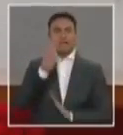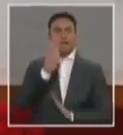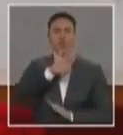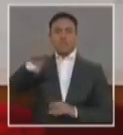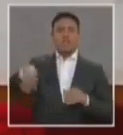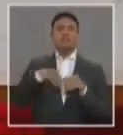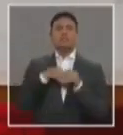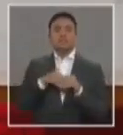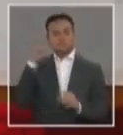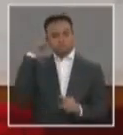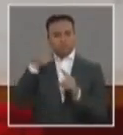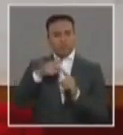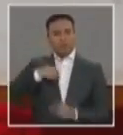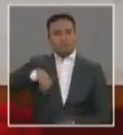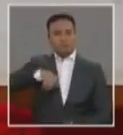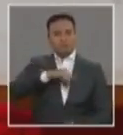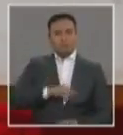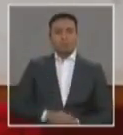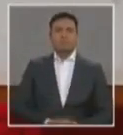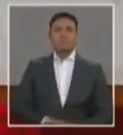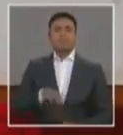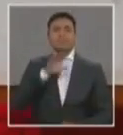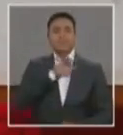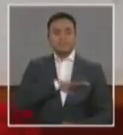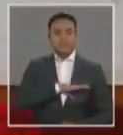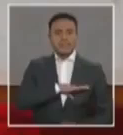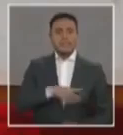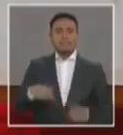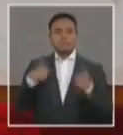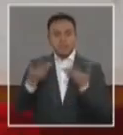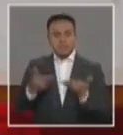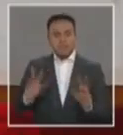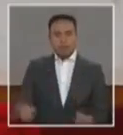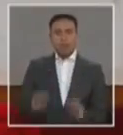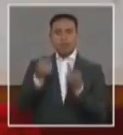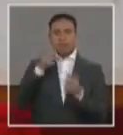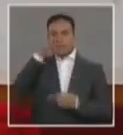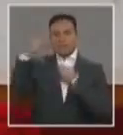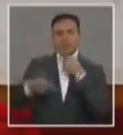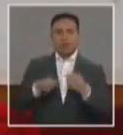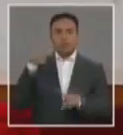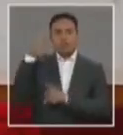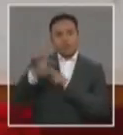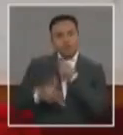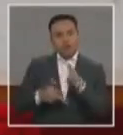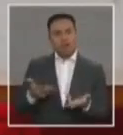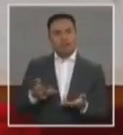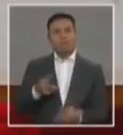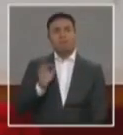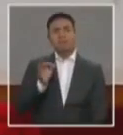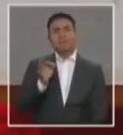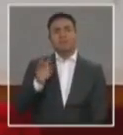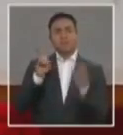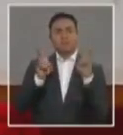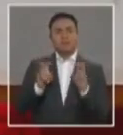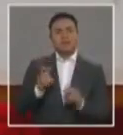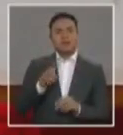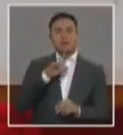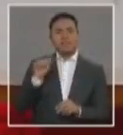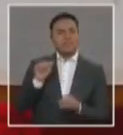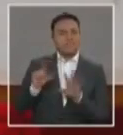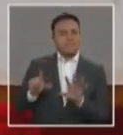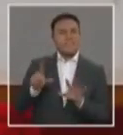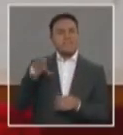movilidad no los proyectos que se están ejecutando en este minuto que tienen que ver con el puente Industrial ya saben que el 70 por